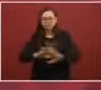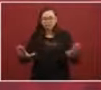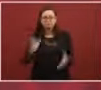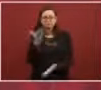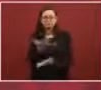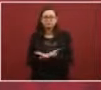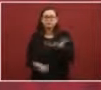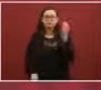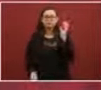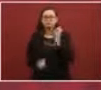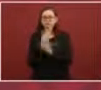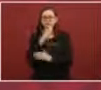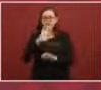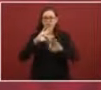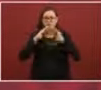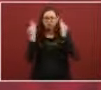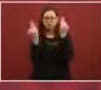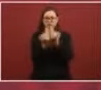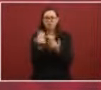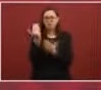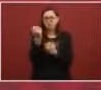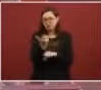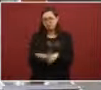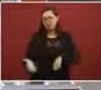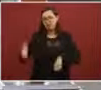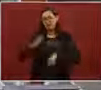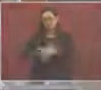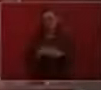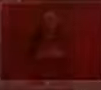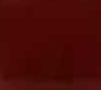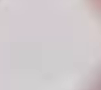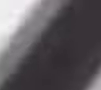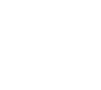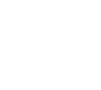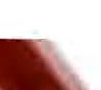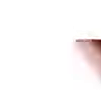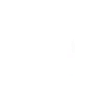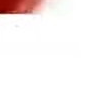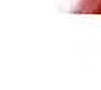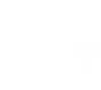en esta nueva administración, en esta nueva transformación.